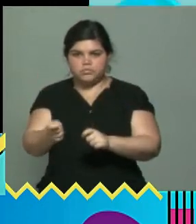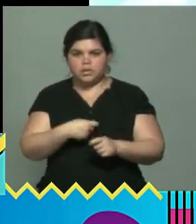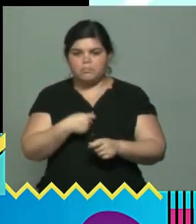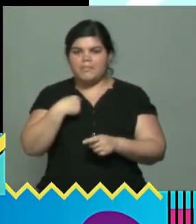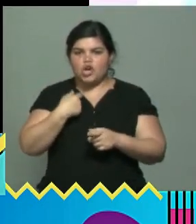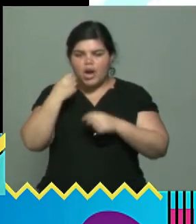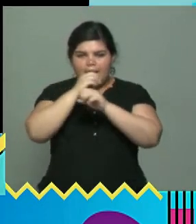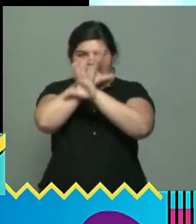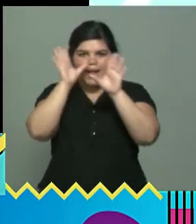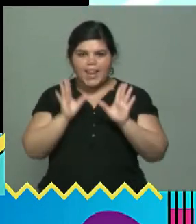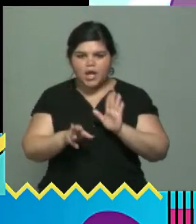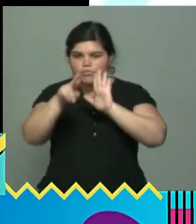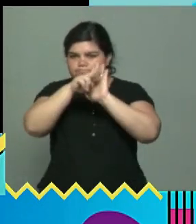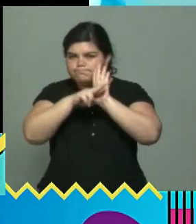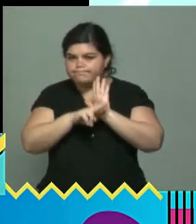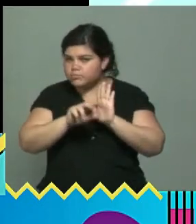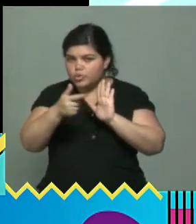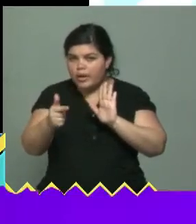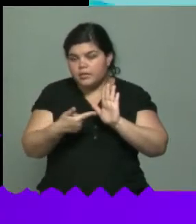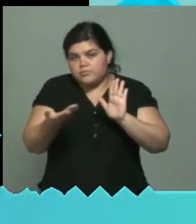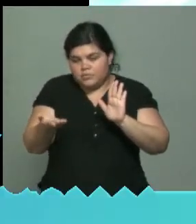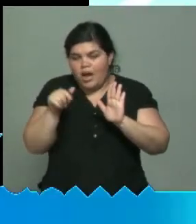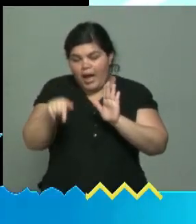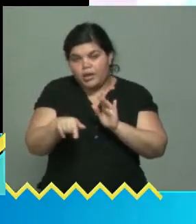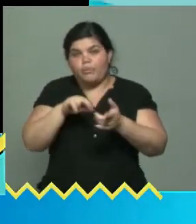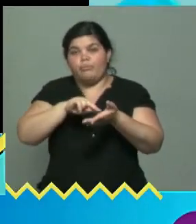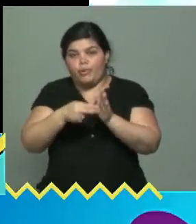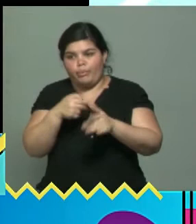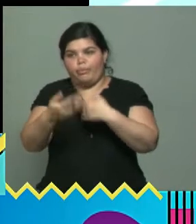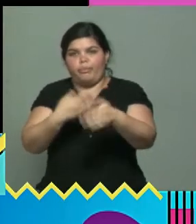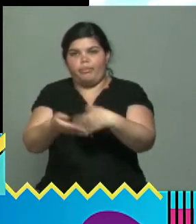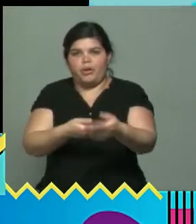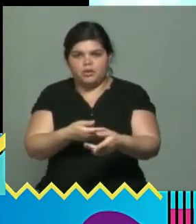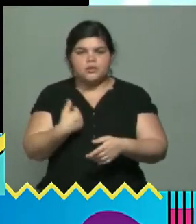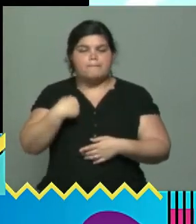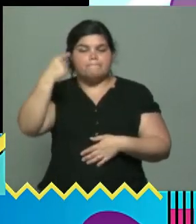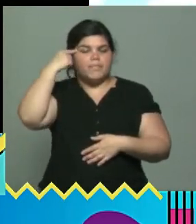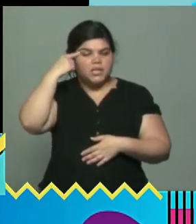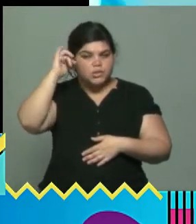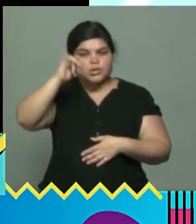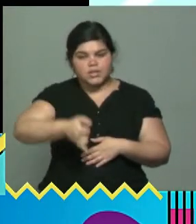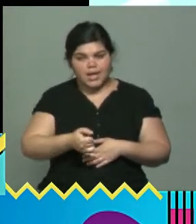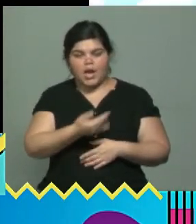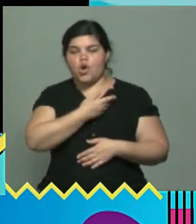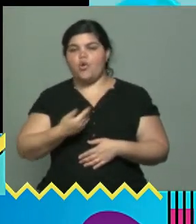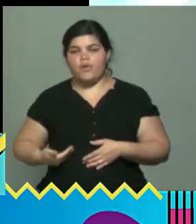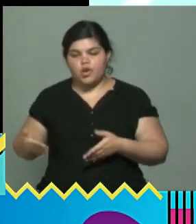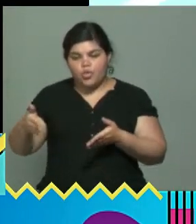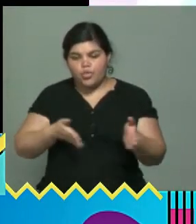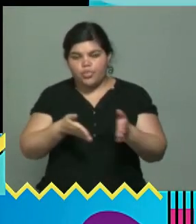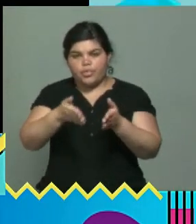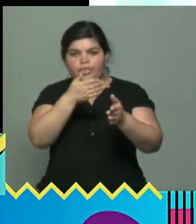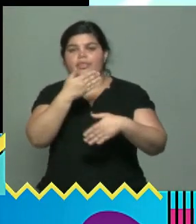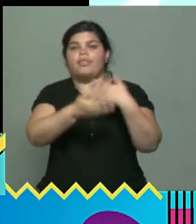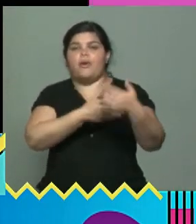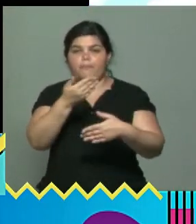con una regulación específica, y bueno, ahí empezamos. Yo creo que el Estado va encaminado, se va avanzando, yo creo que